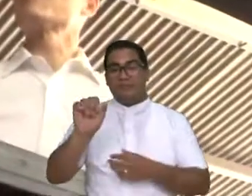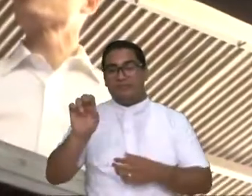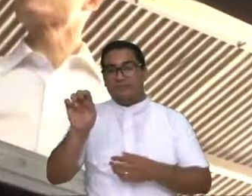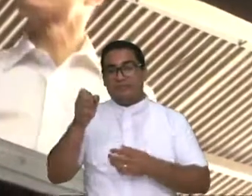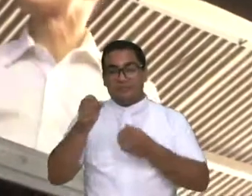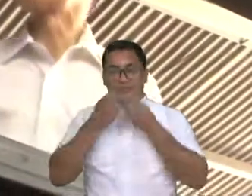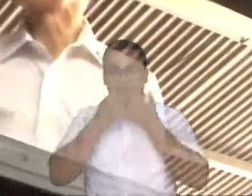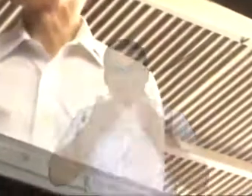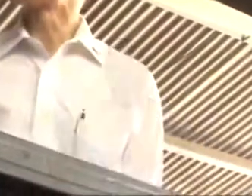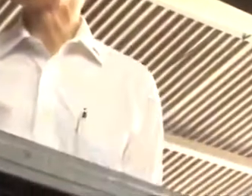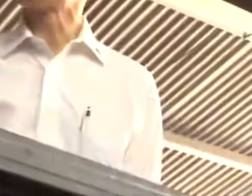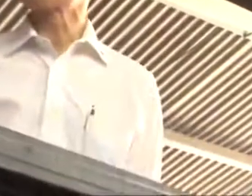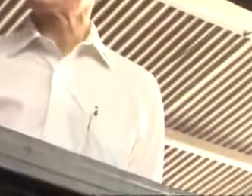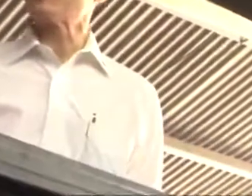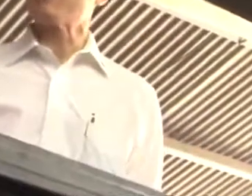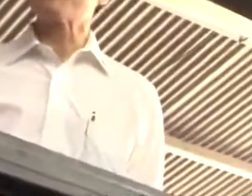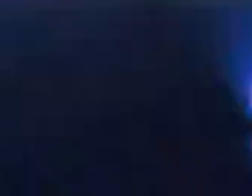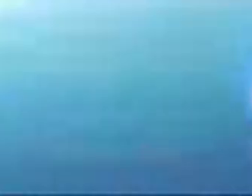Paz.